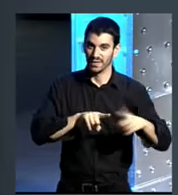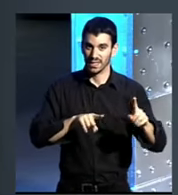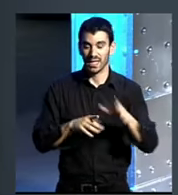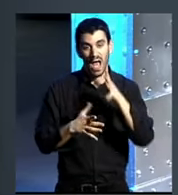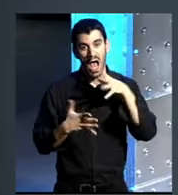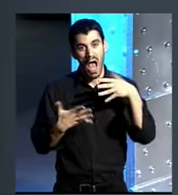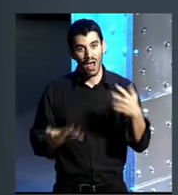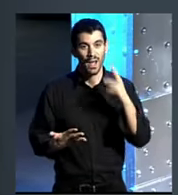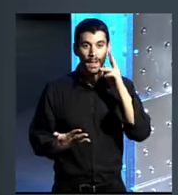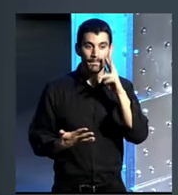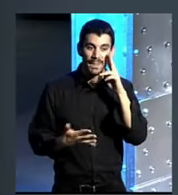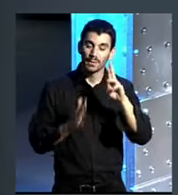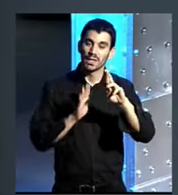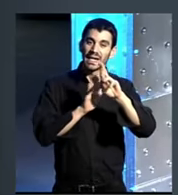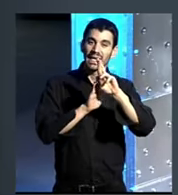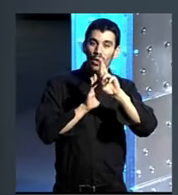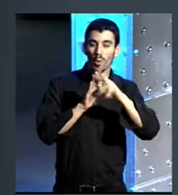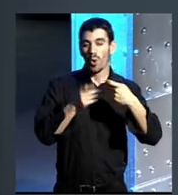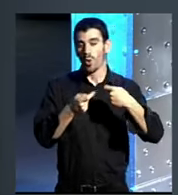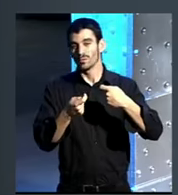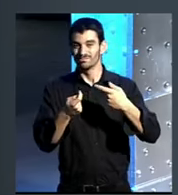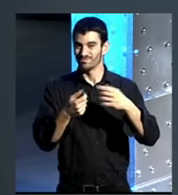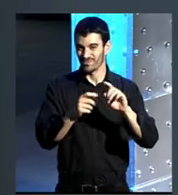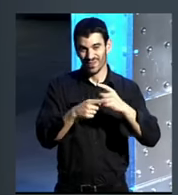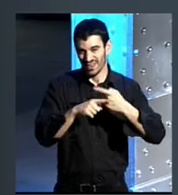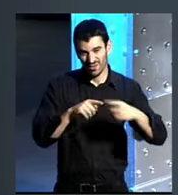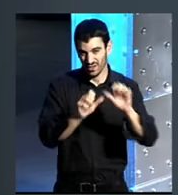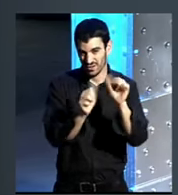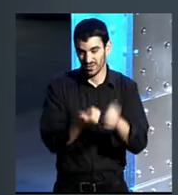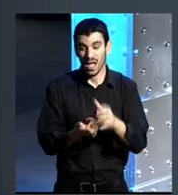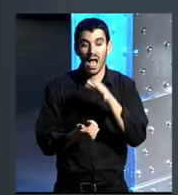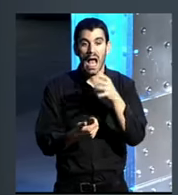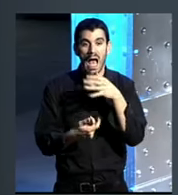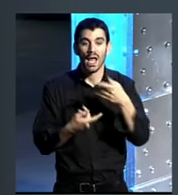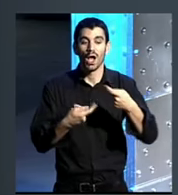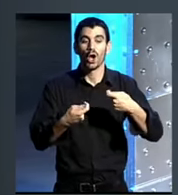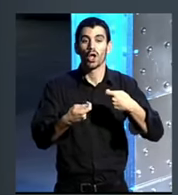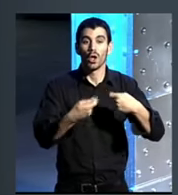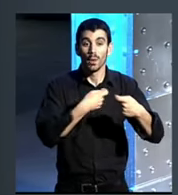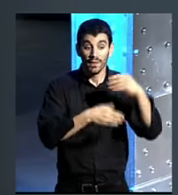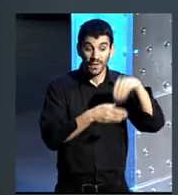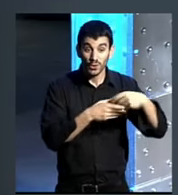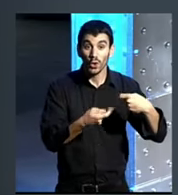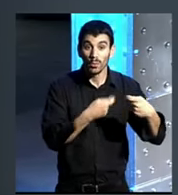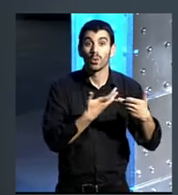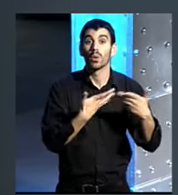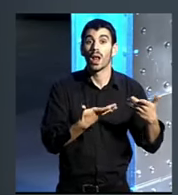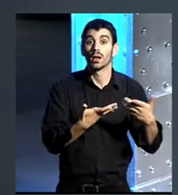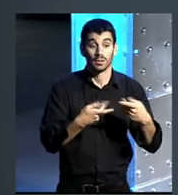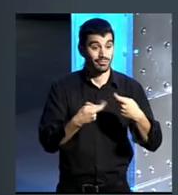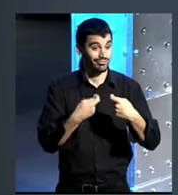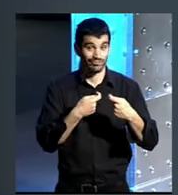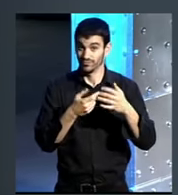Ahora han cambiado las reglas del juego y se podría decir que the business of business is not business anymore. ¿Y por